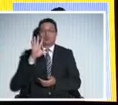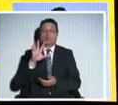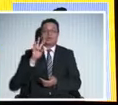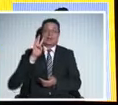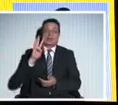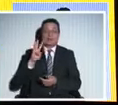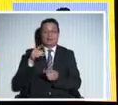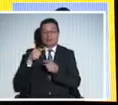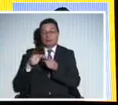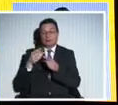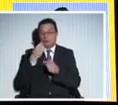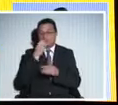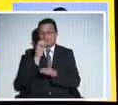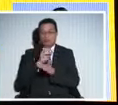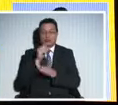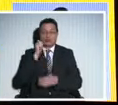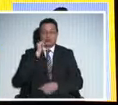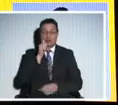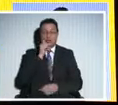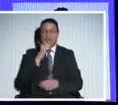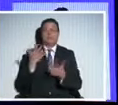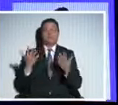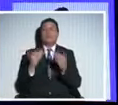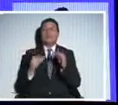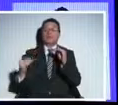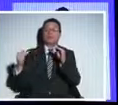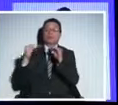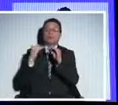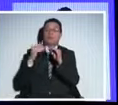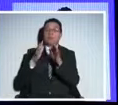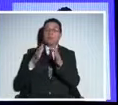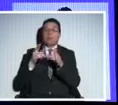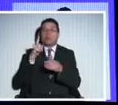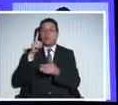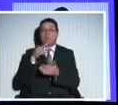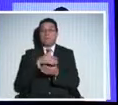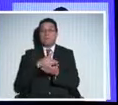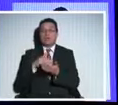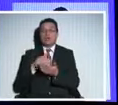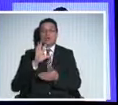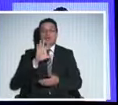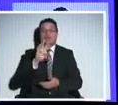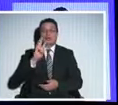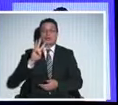3.432.453 raciones diarias, lo que equivale a